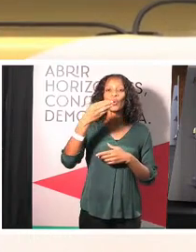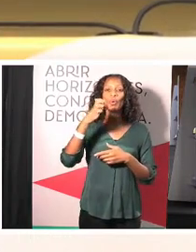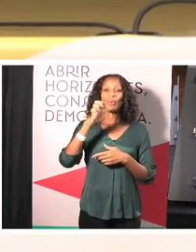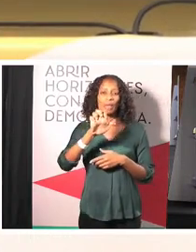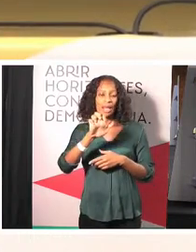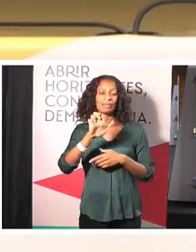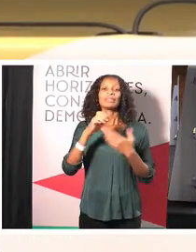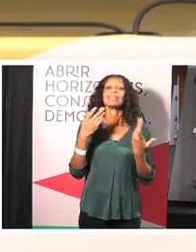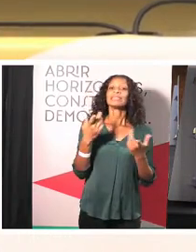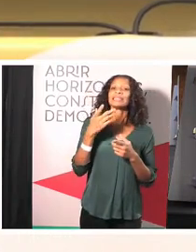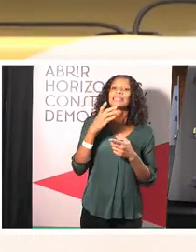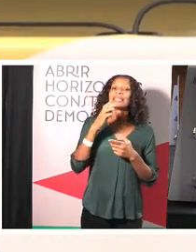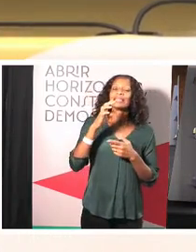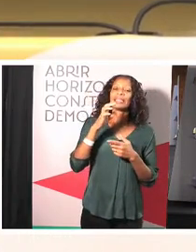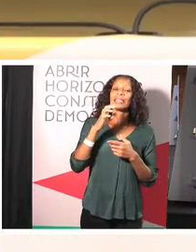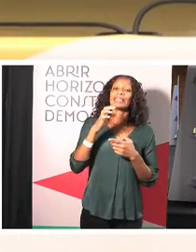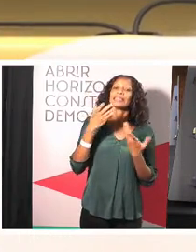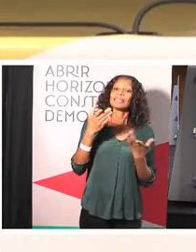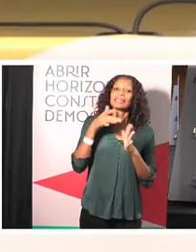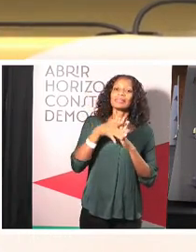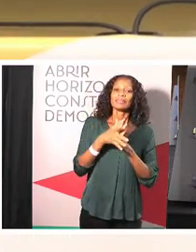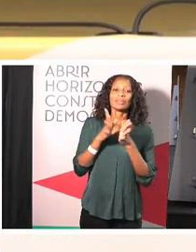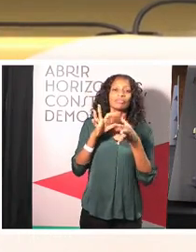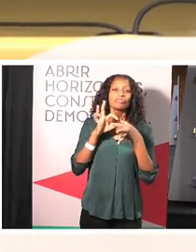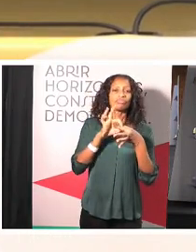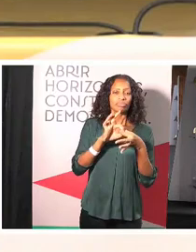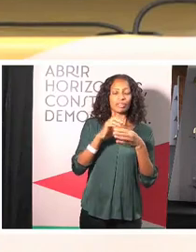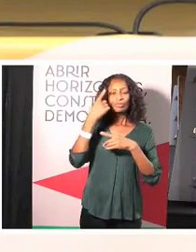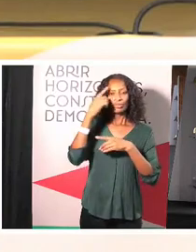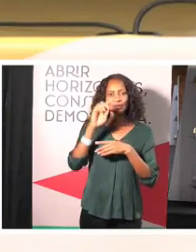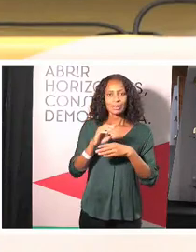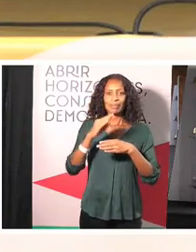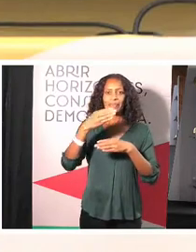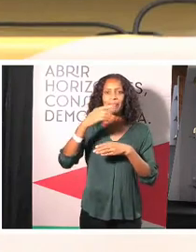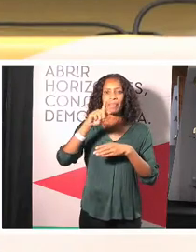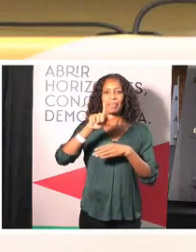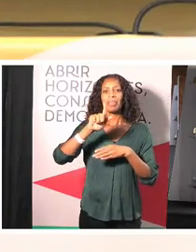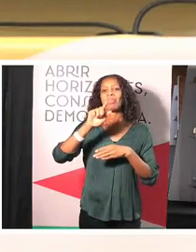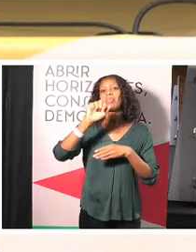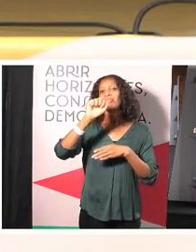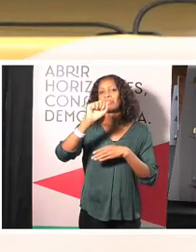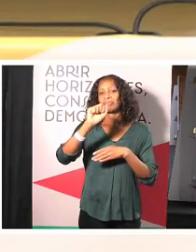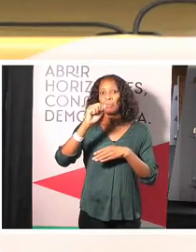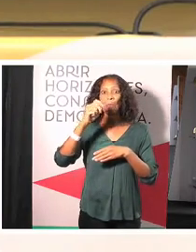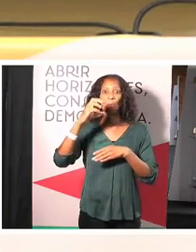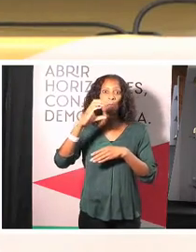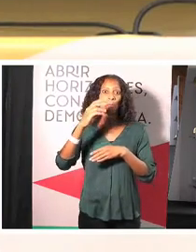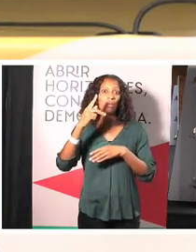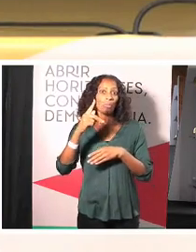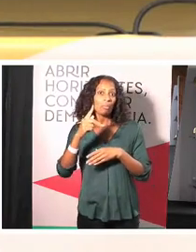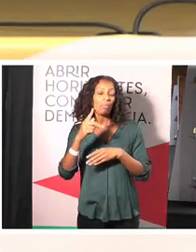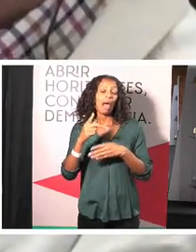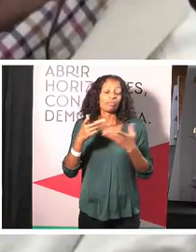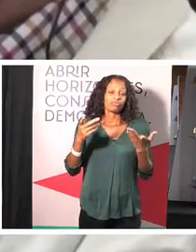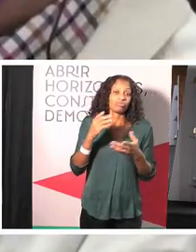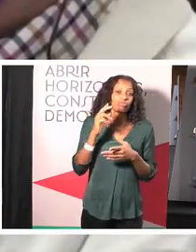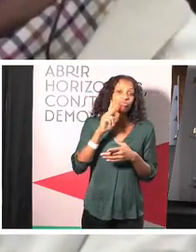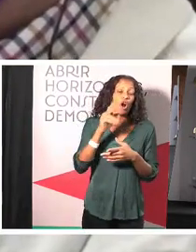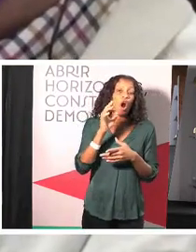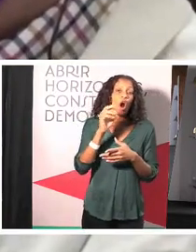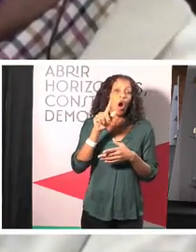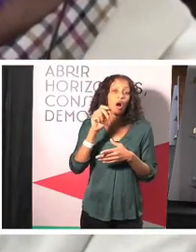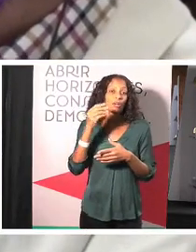prefiero identificarlo, por ejemplo, con el caso de BlackRock. BlackRock es un fondo de inversión, bueno, un gestor de